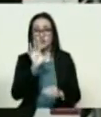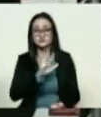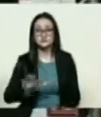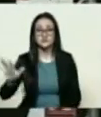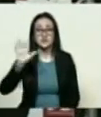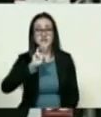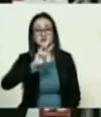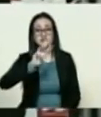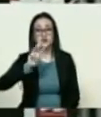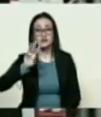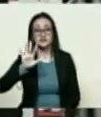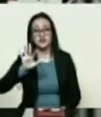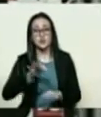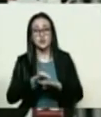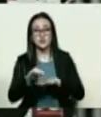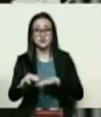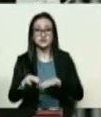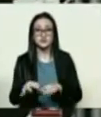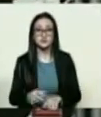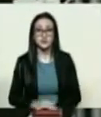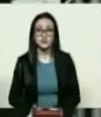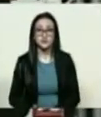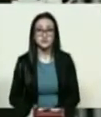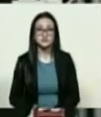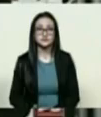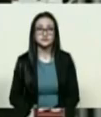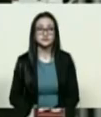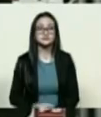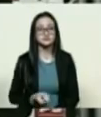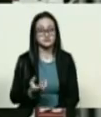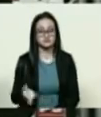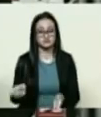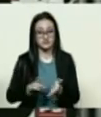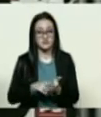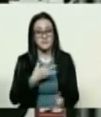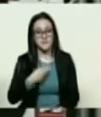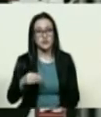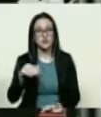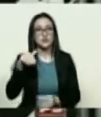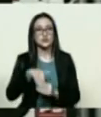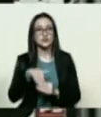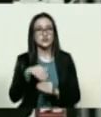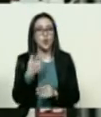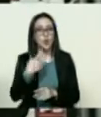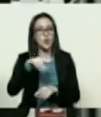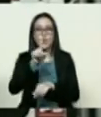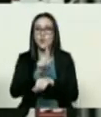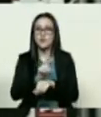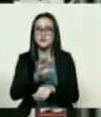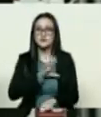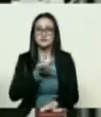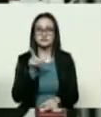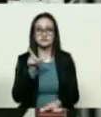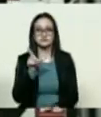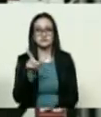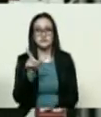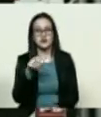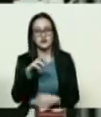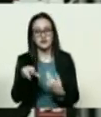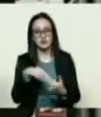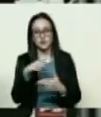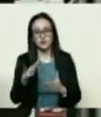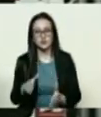los 335 municipios. De igual forma, ratificó al presidente Nicolás Maduro como candidato único de la tolda socialista